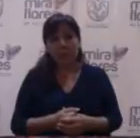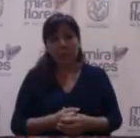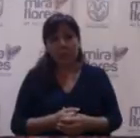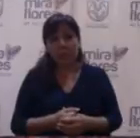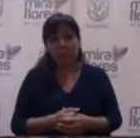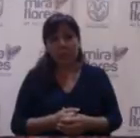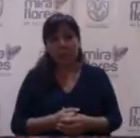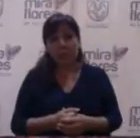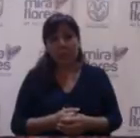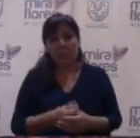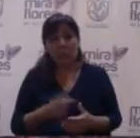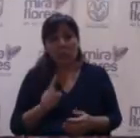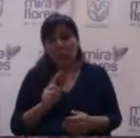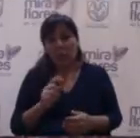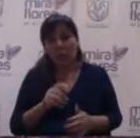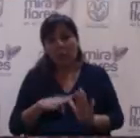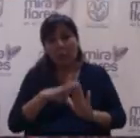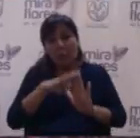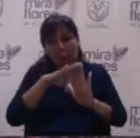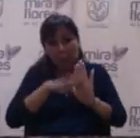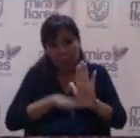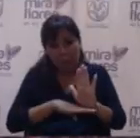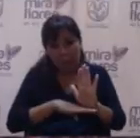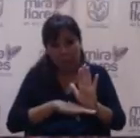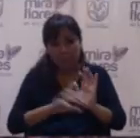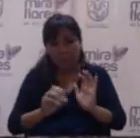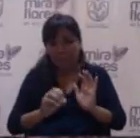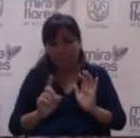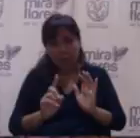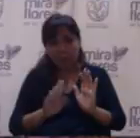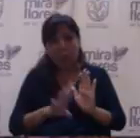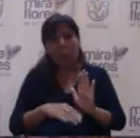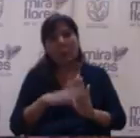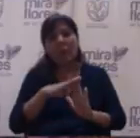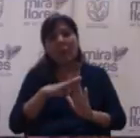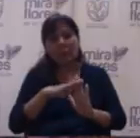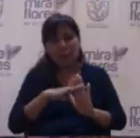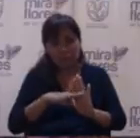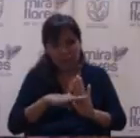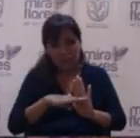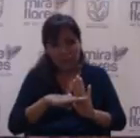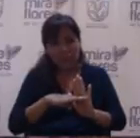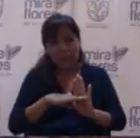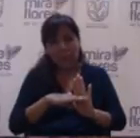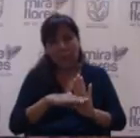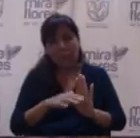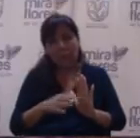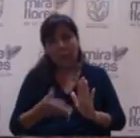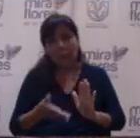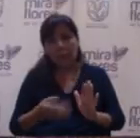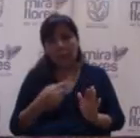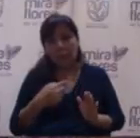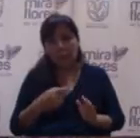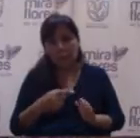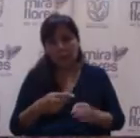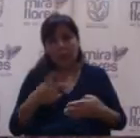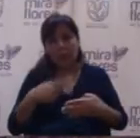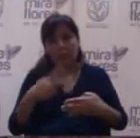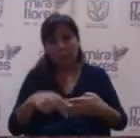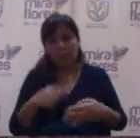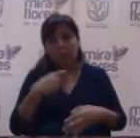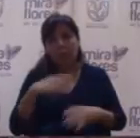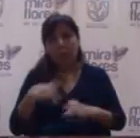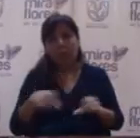No ha bajado a cero, pero sí ha bajado en más del 54% desde que se inició esta buena práctica. Entonces